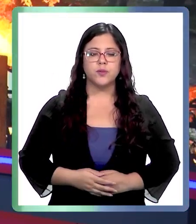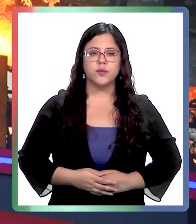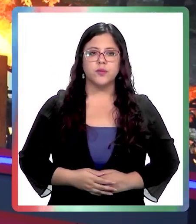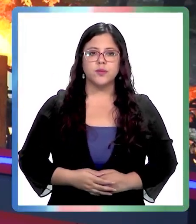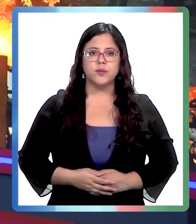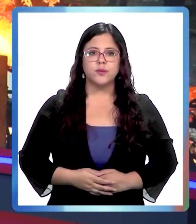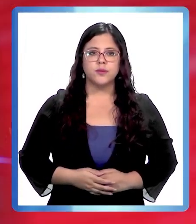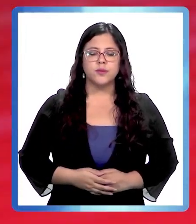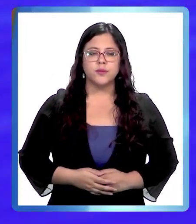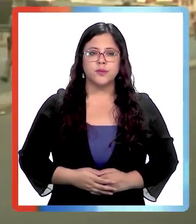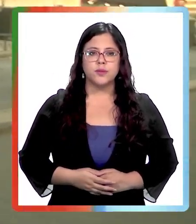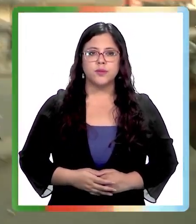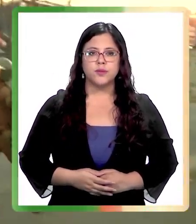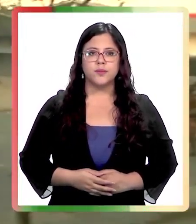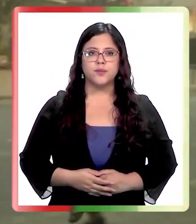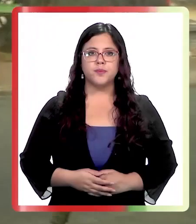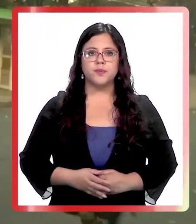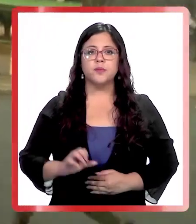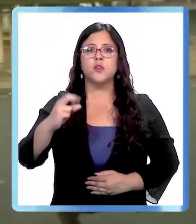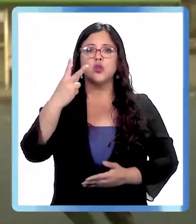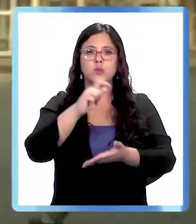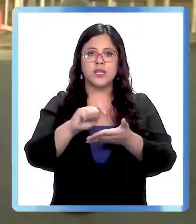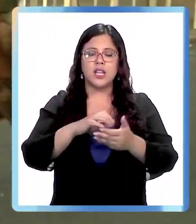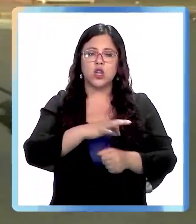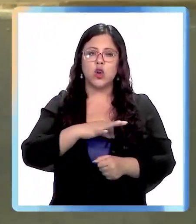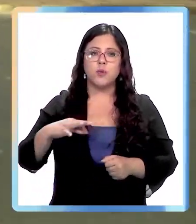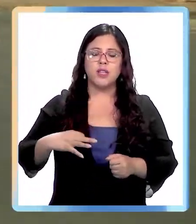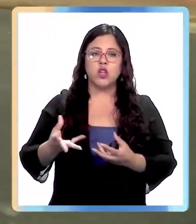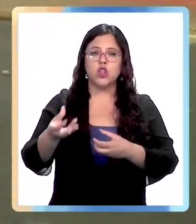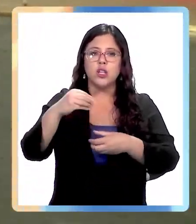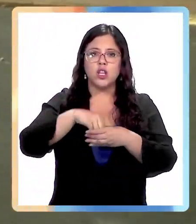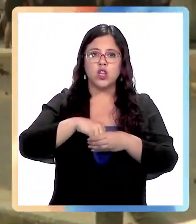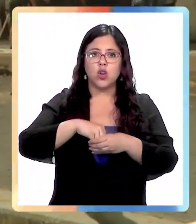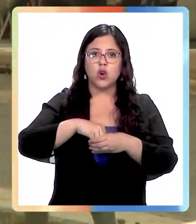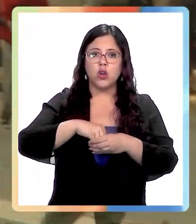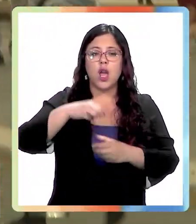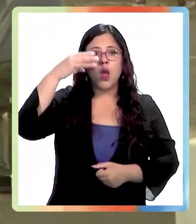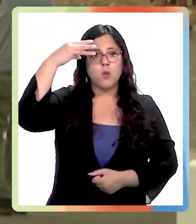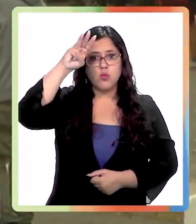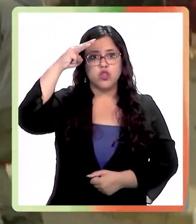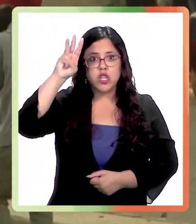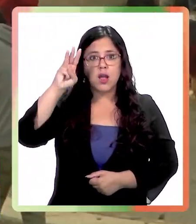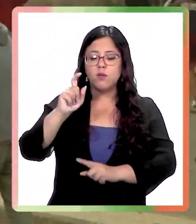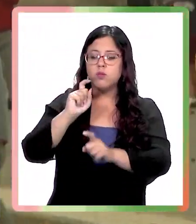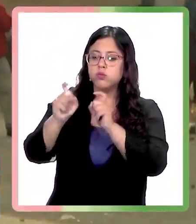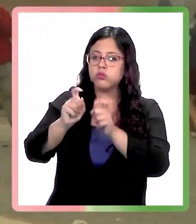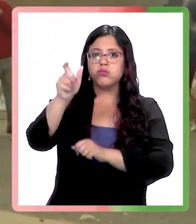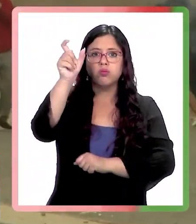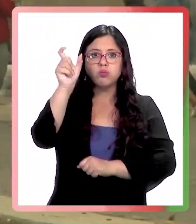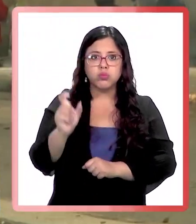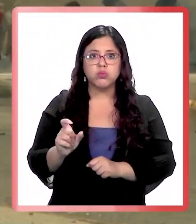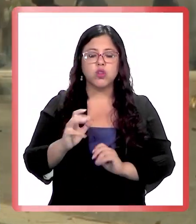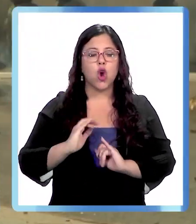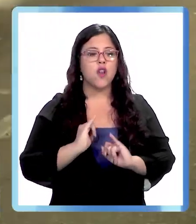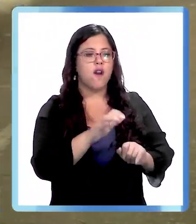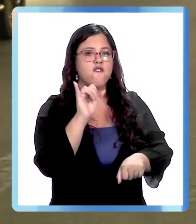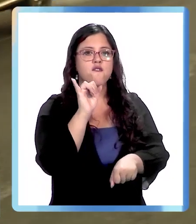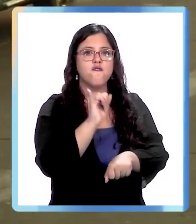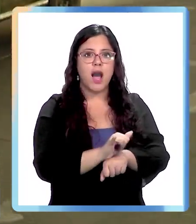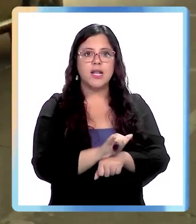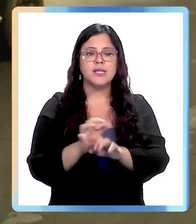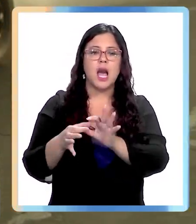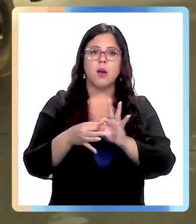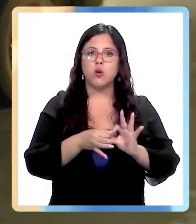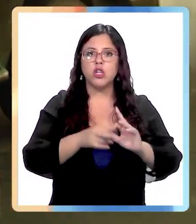Autónoma Televisión. El subsecretario del Ministerio del Interior, Manuel Monsalve, criticó a la persona que entregó